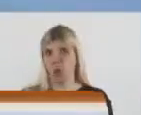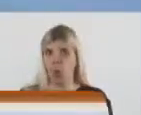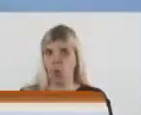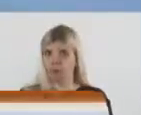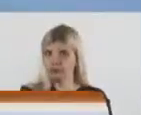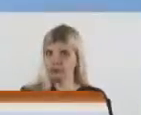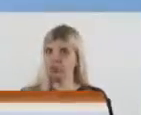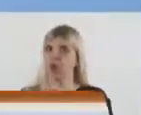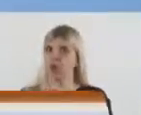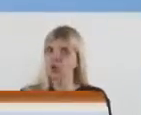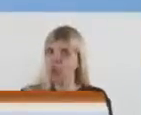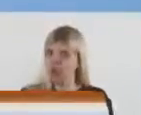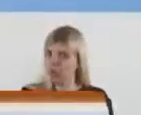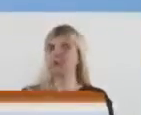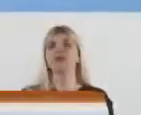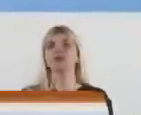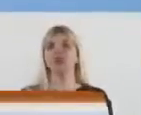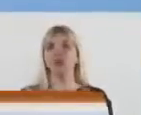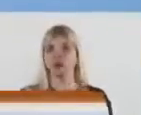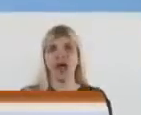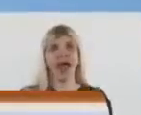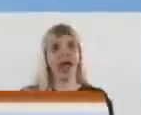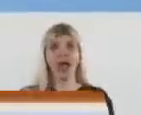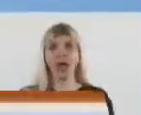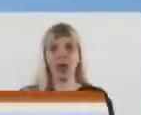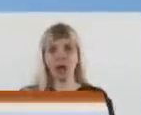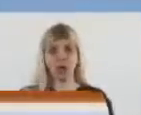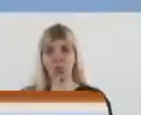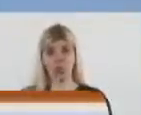materia pero no tengo ninguna duda de su calidad